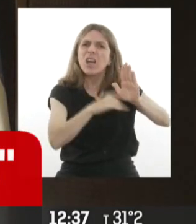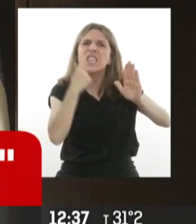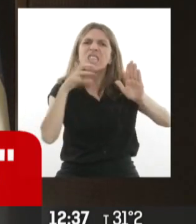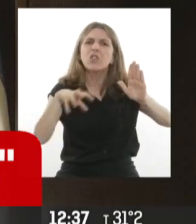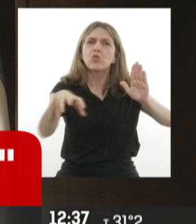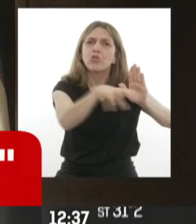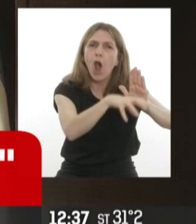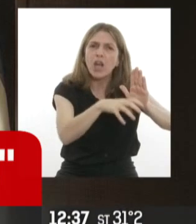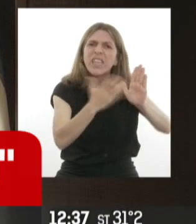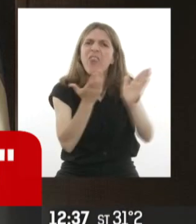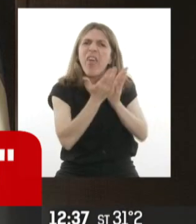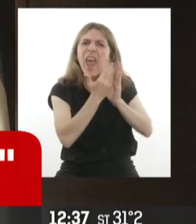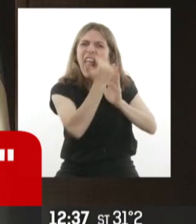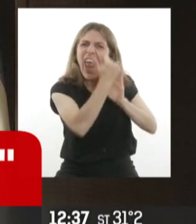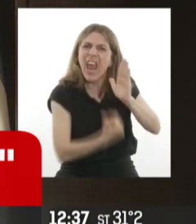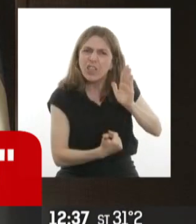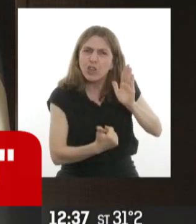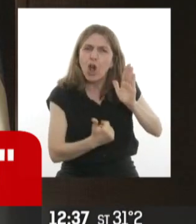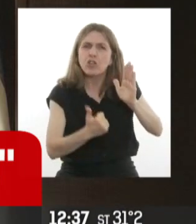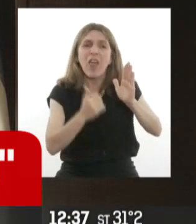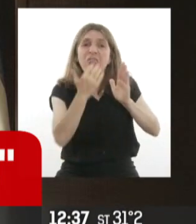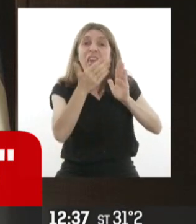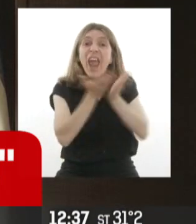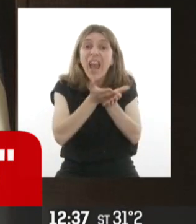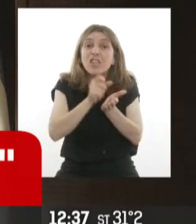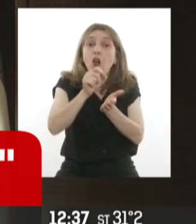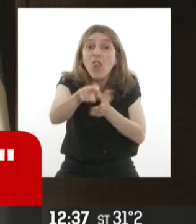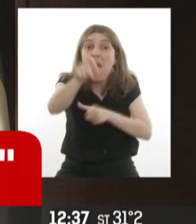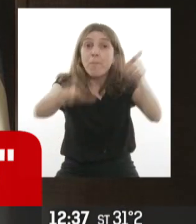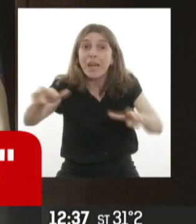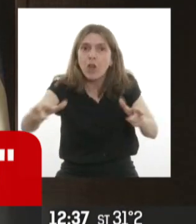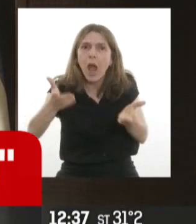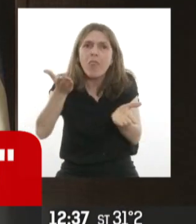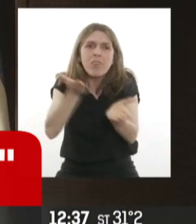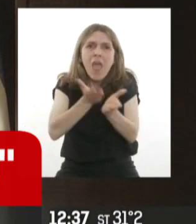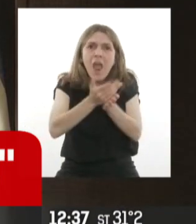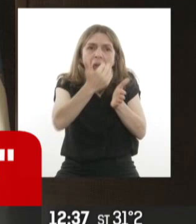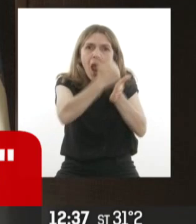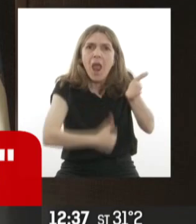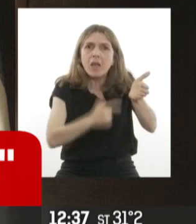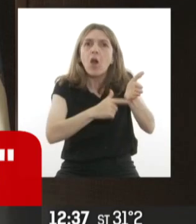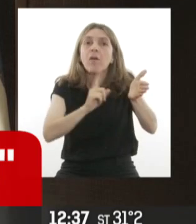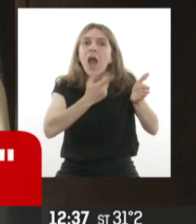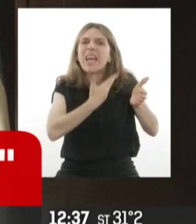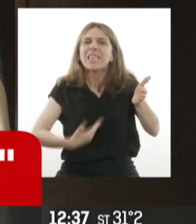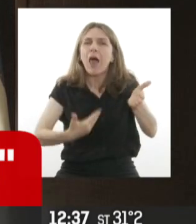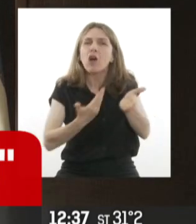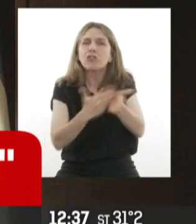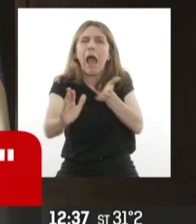y estos derechos, que son los derechos de los ciudadanos, son derechos en donde el Estado no puede intervenir.